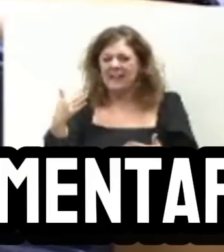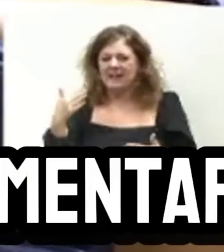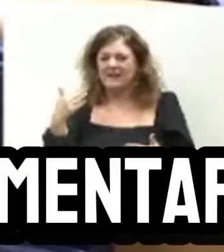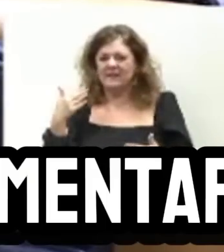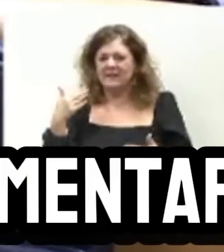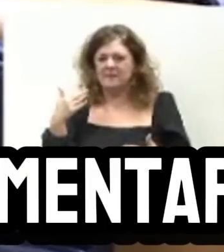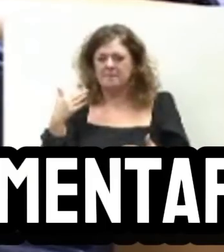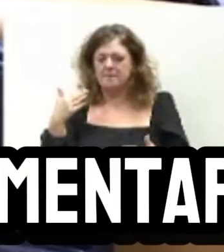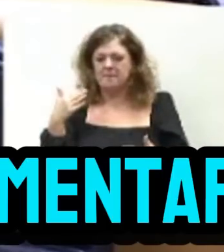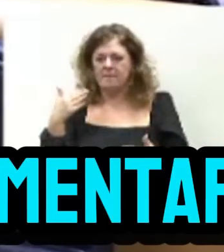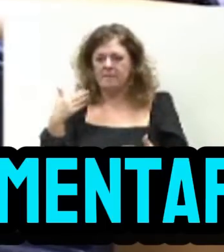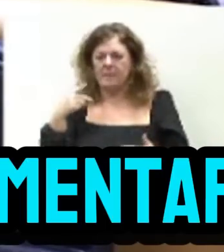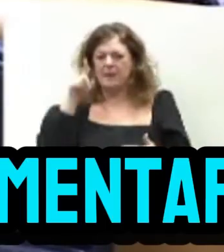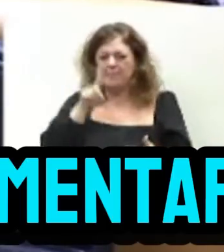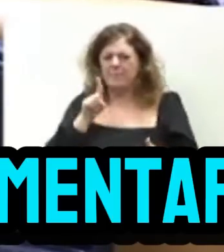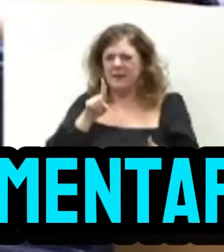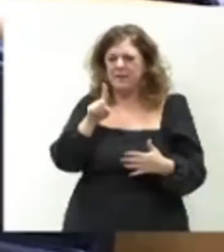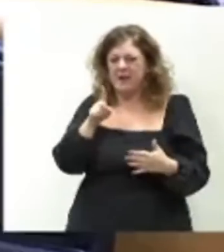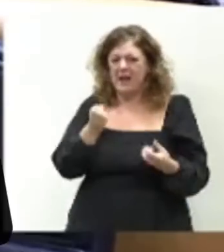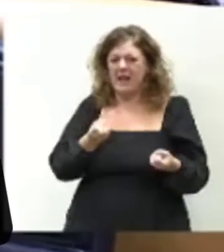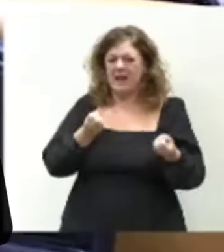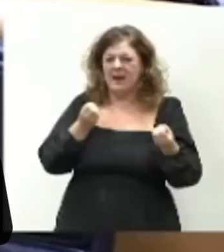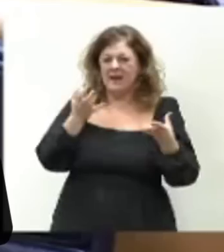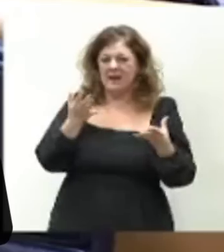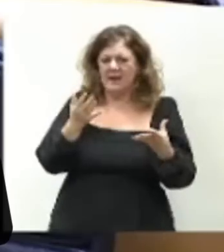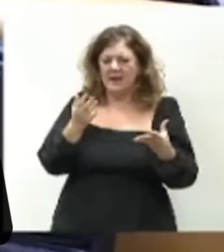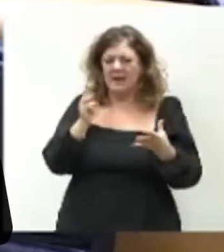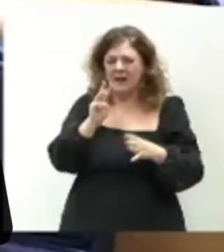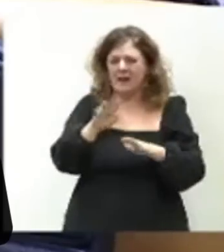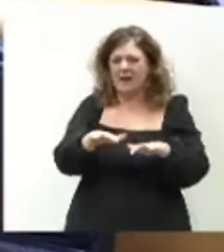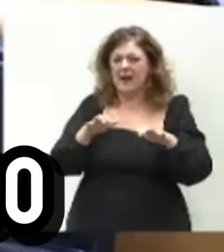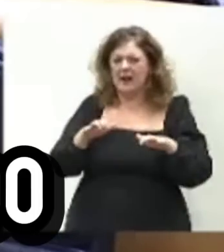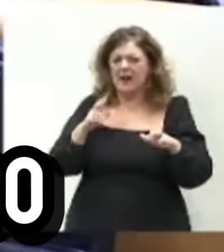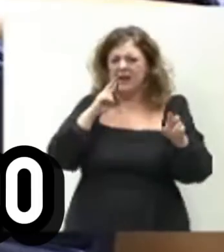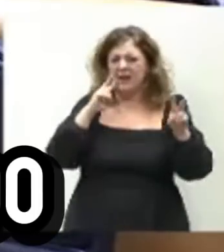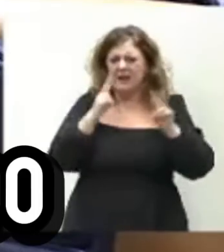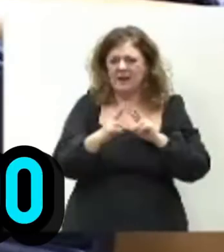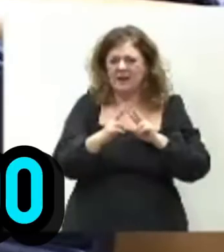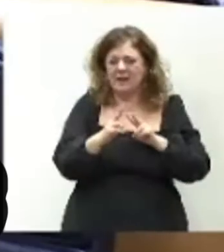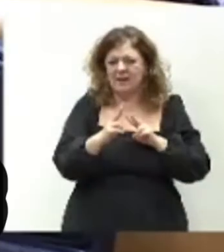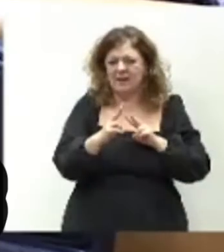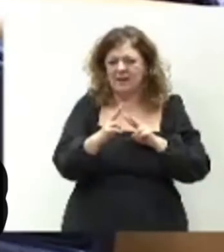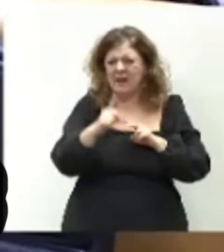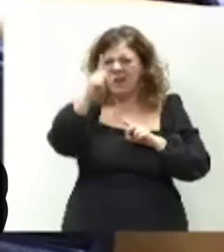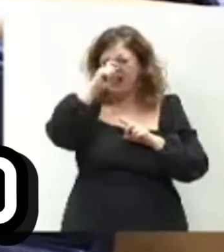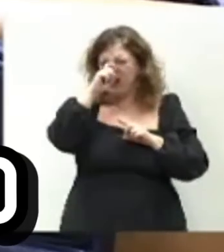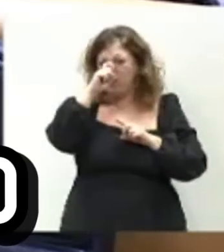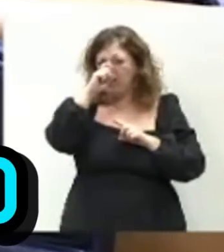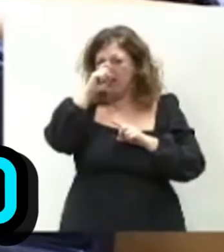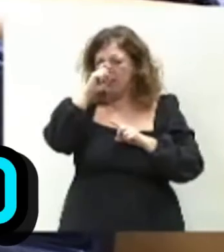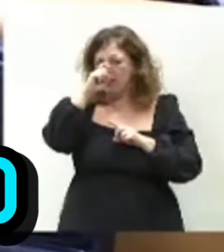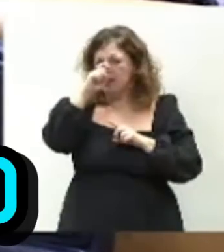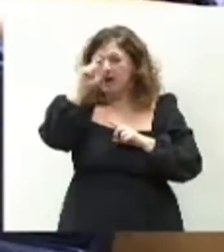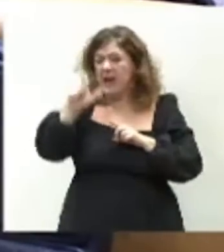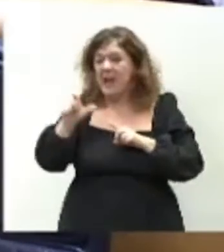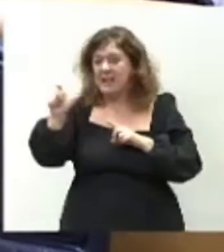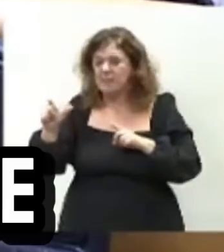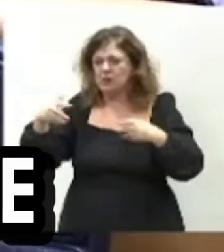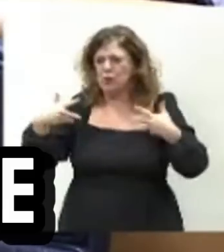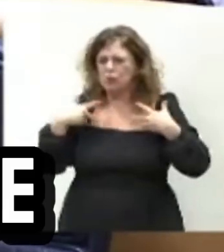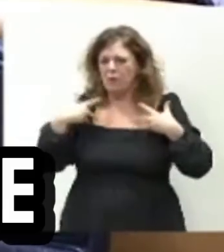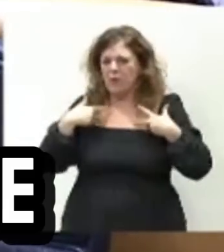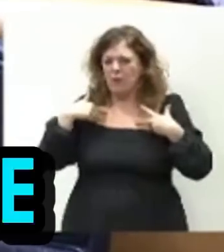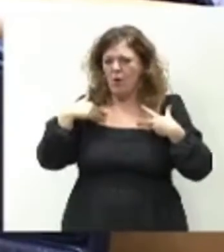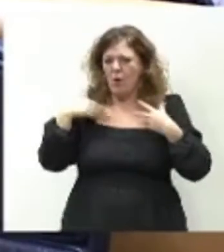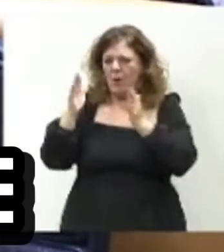esta primera intervención parlamentaria inicie la respuesta teniendo un recuerdo para las personas que están sufriendo en Valencia